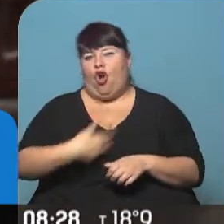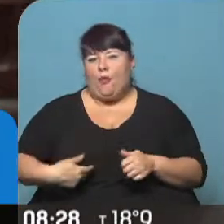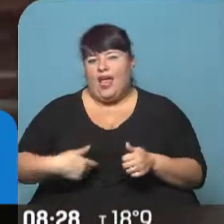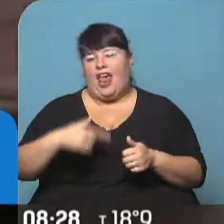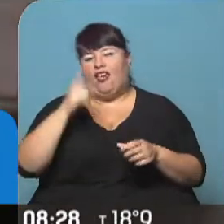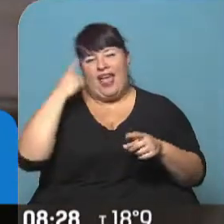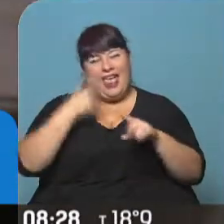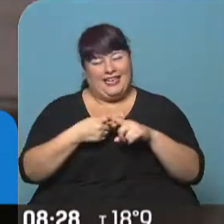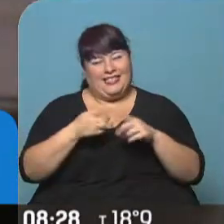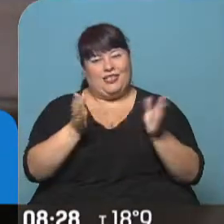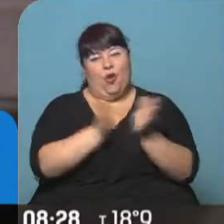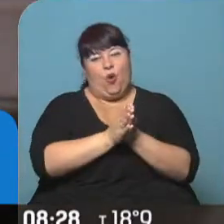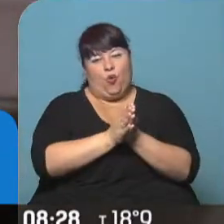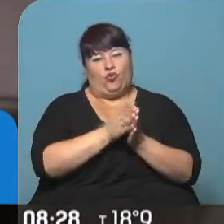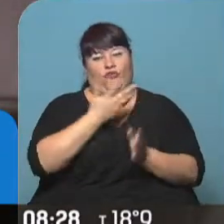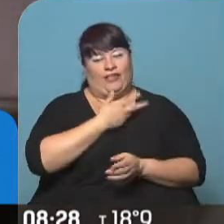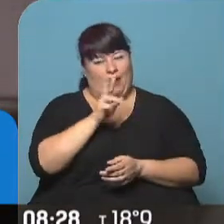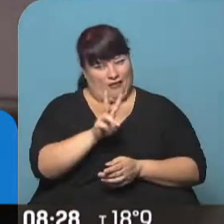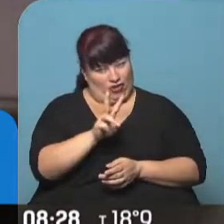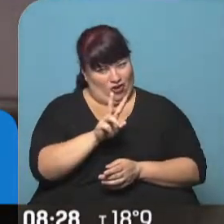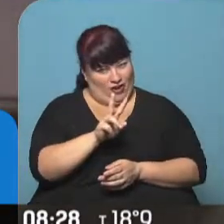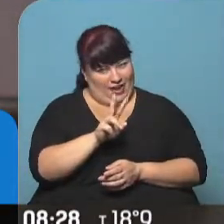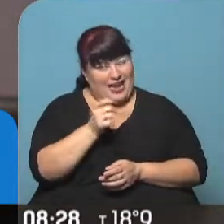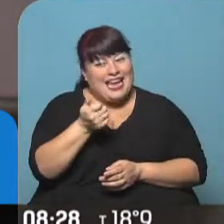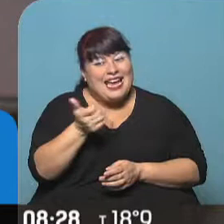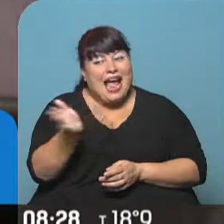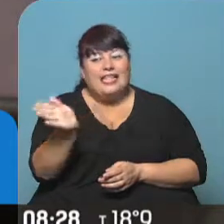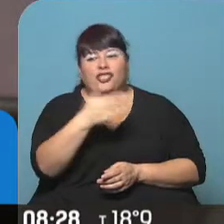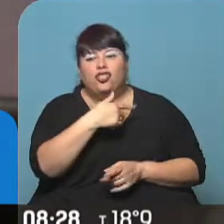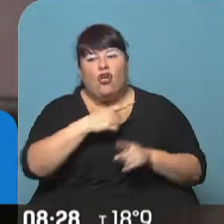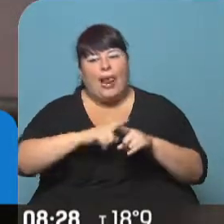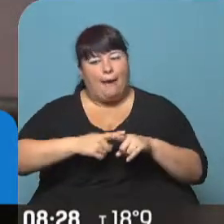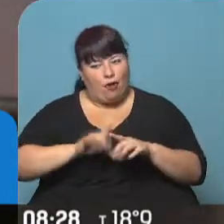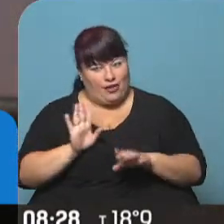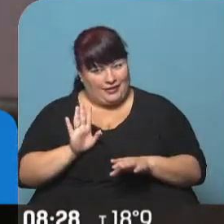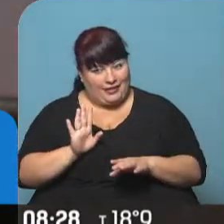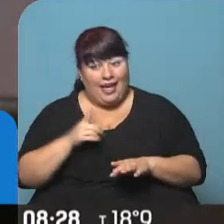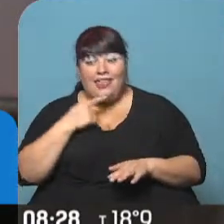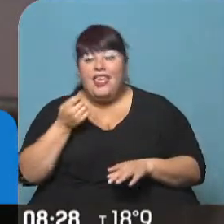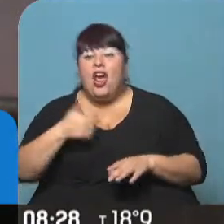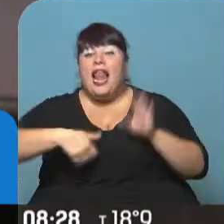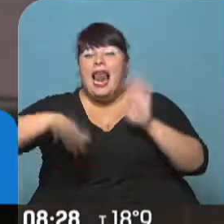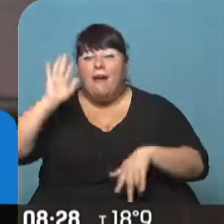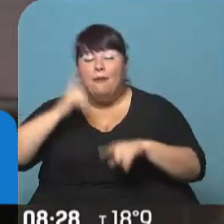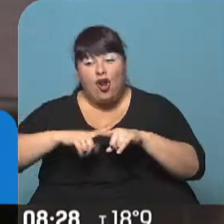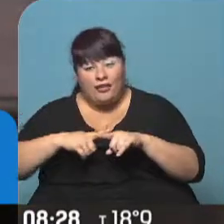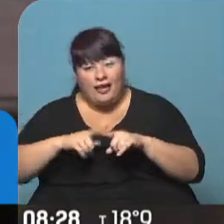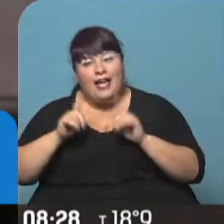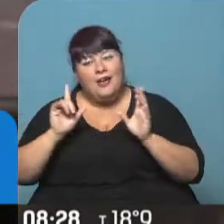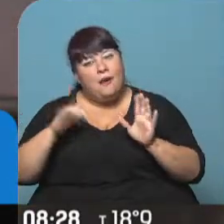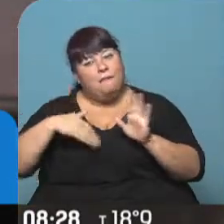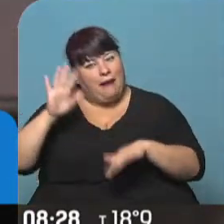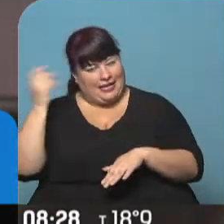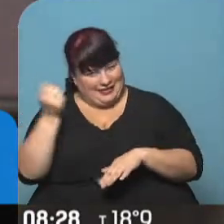gobernadores que estuvieron con el Frente para la Victoria. Casi toda la política argentina. Y cuando te digo gran parte de la política argentina, voy a ser un poco